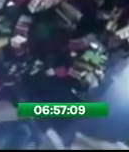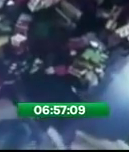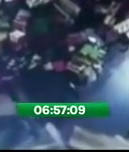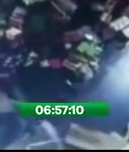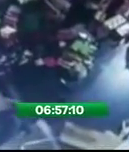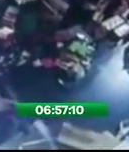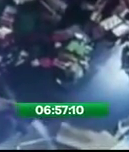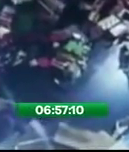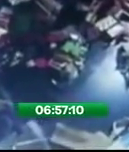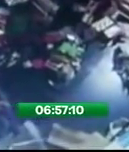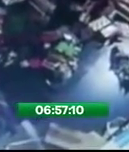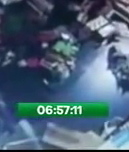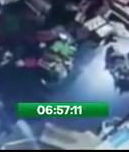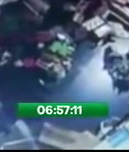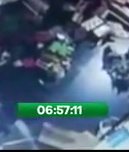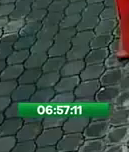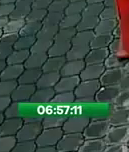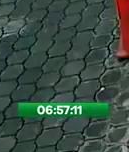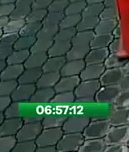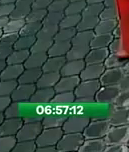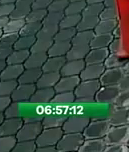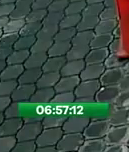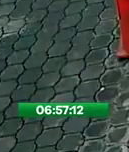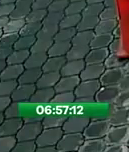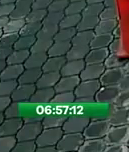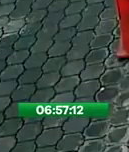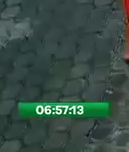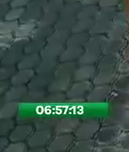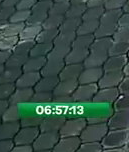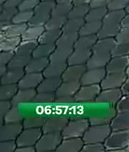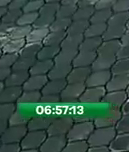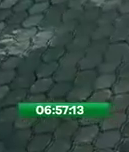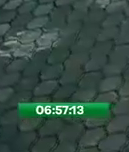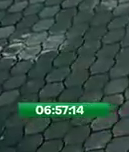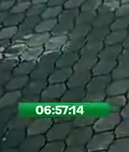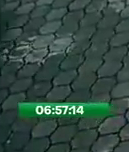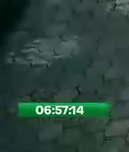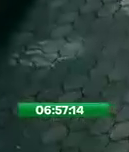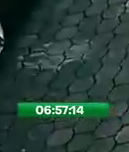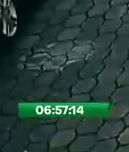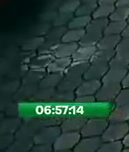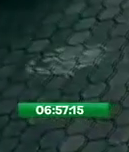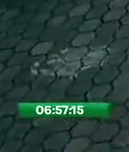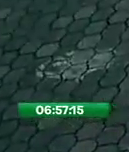más tenemos, Huawei? Póngame más. A ver. Vamos con más.